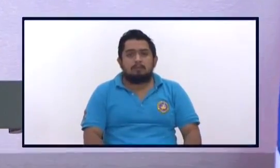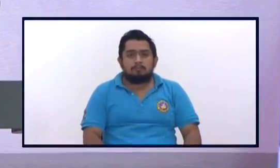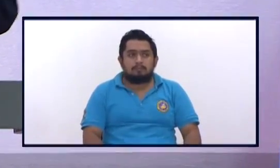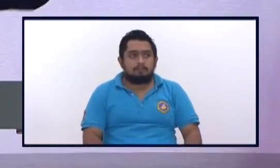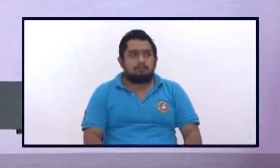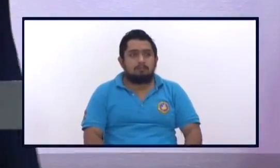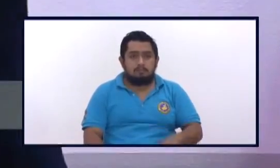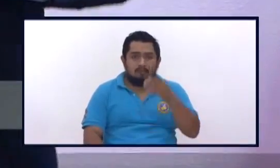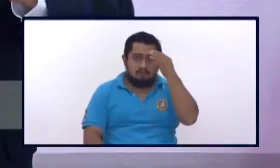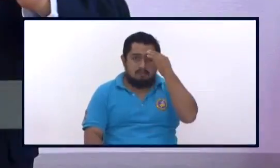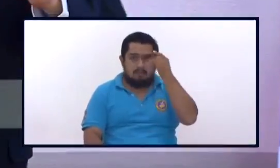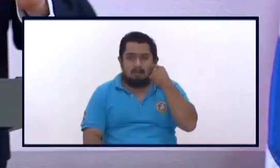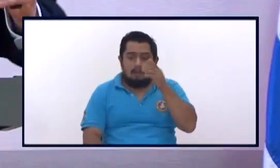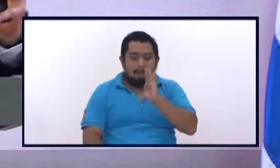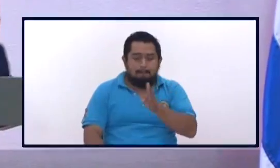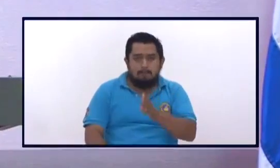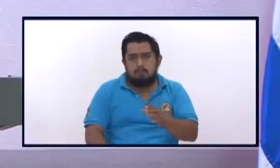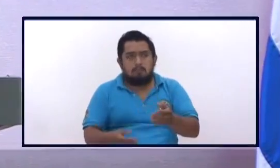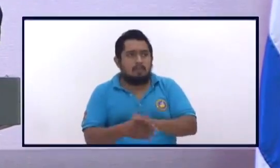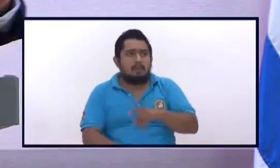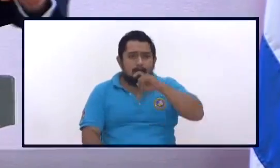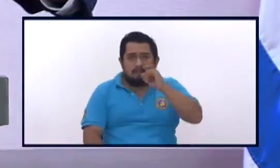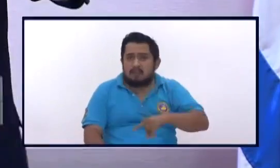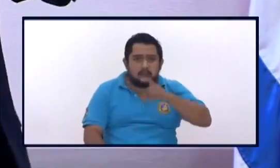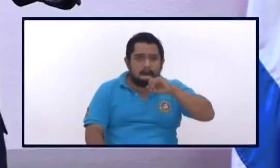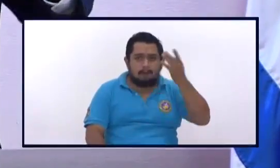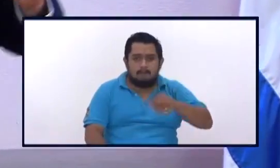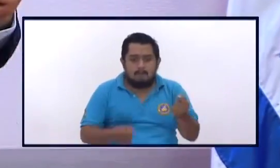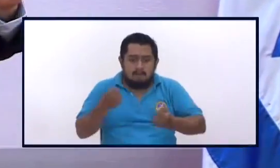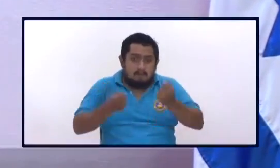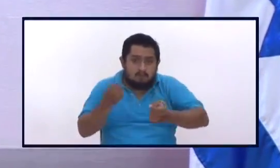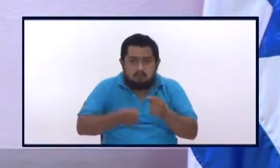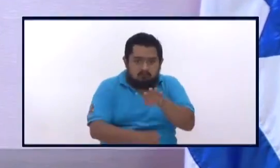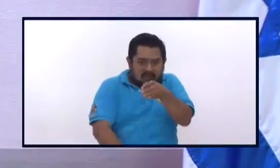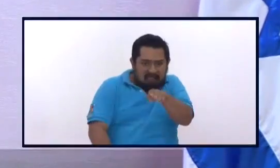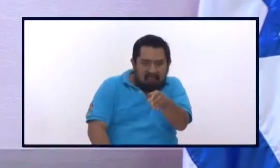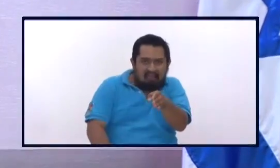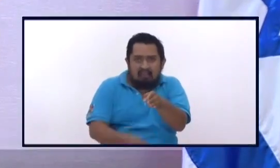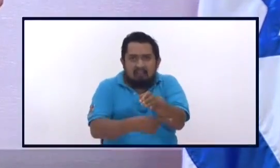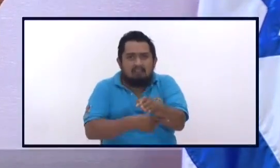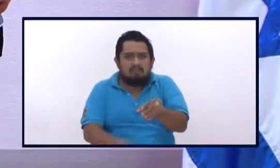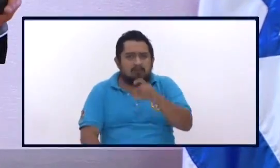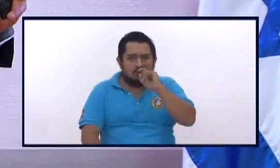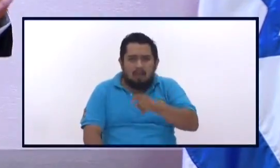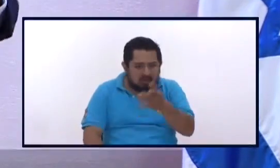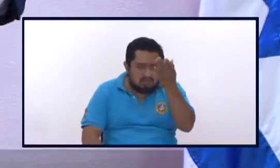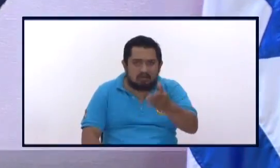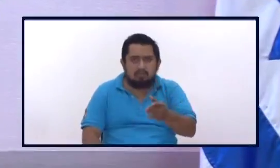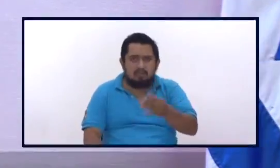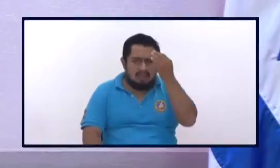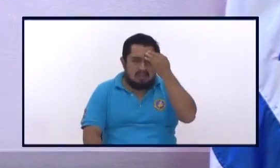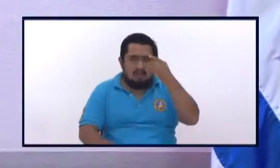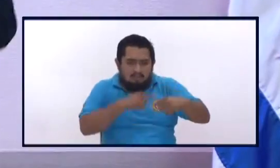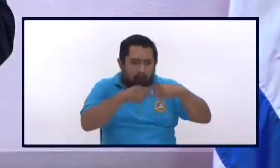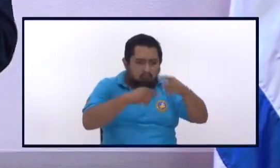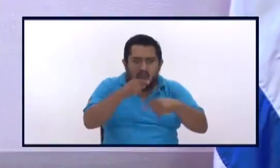te das cuenta porque el bus anda de lado te das cuenta porque los resortes no te sirve te das cuenta porque el choque absorben la mar te das cuenta porque tiene si me la dirección te das cuenta porque la llanta